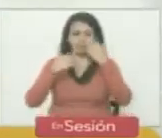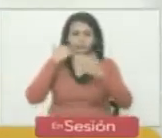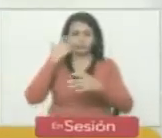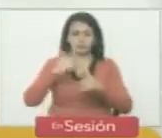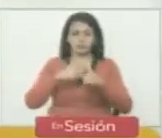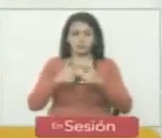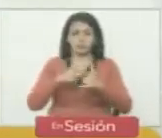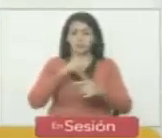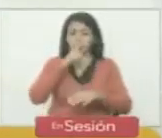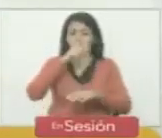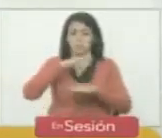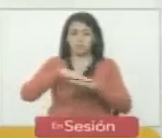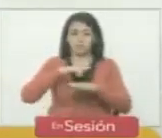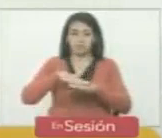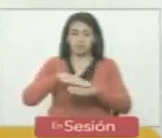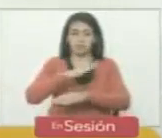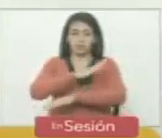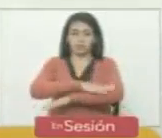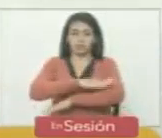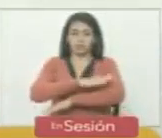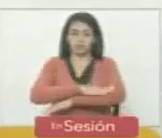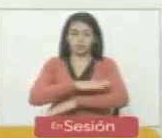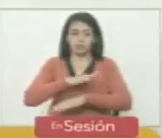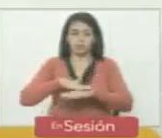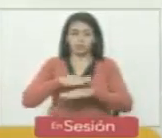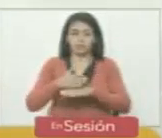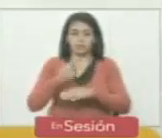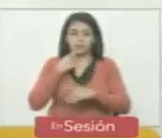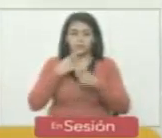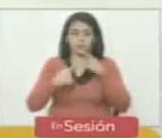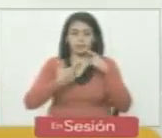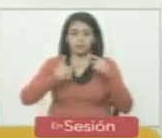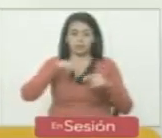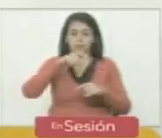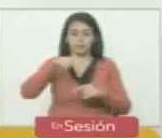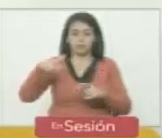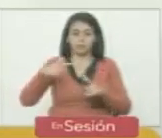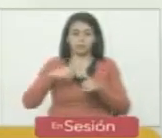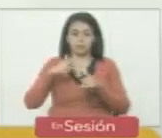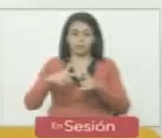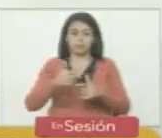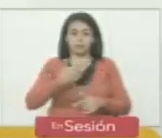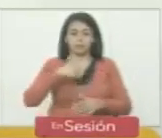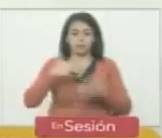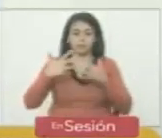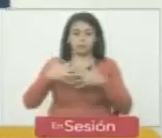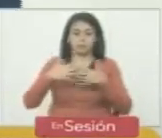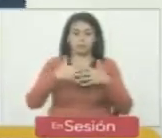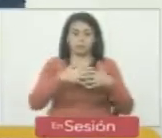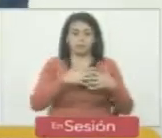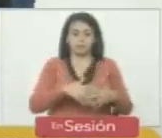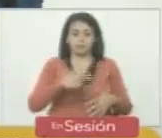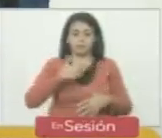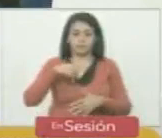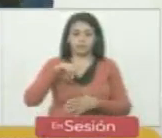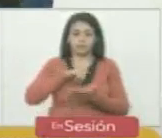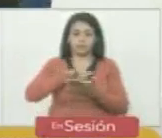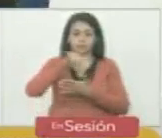y de agresión moral a nuestra gente, a nuestra empresa, a nuestro